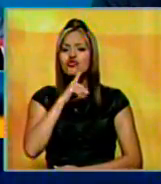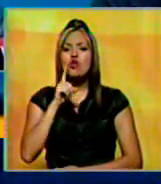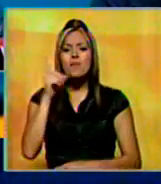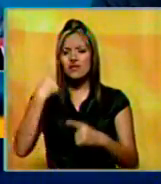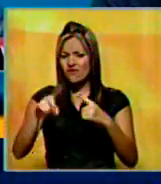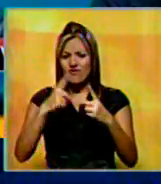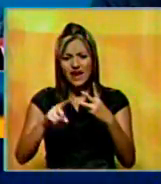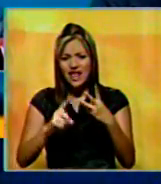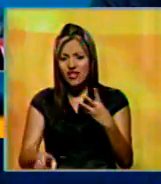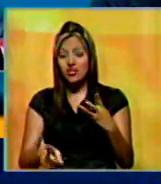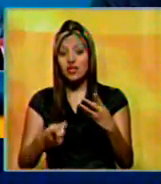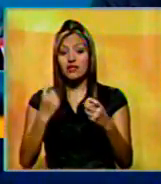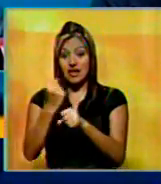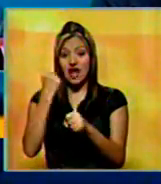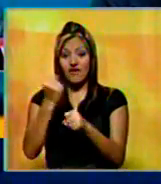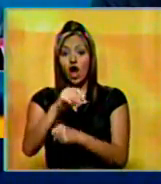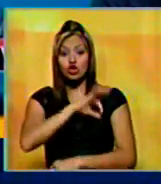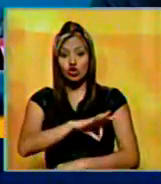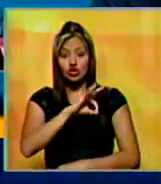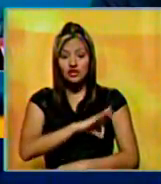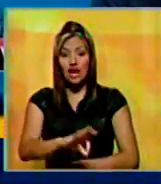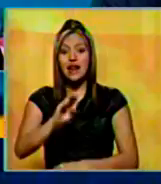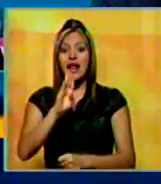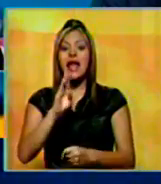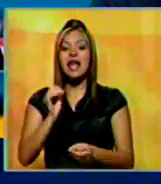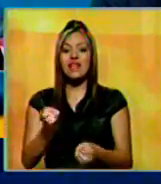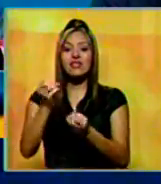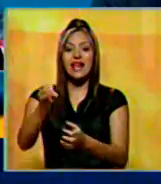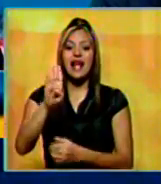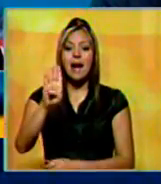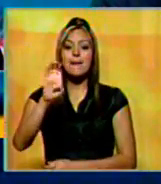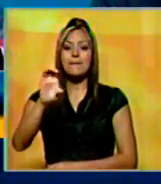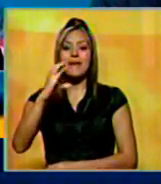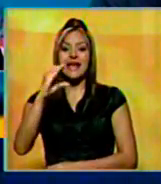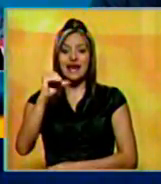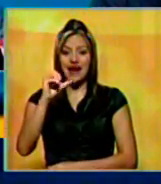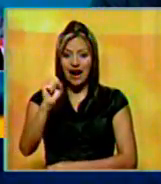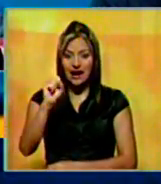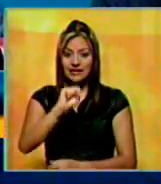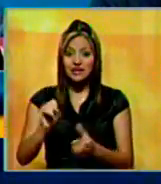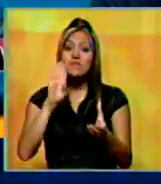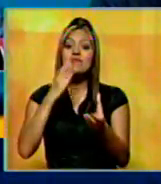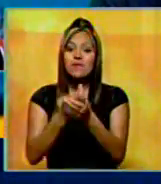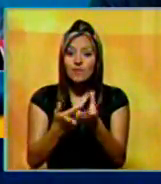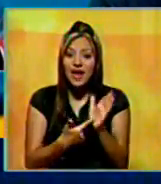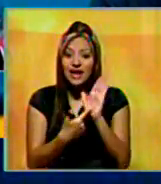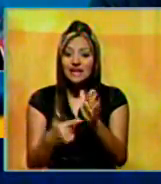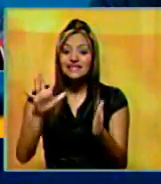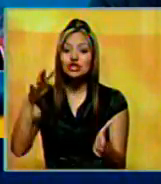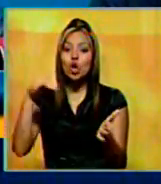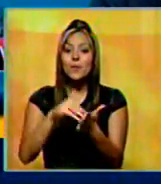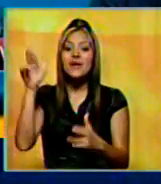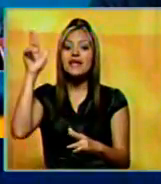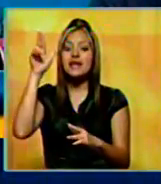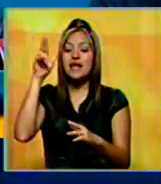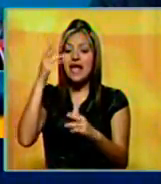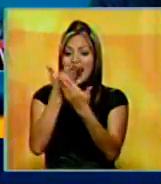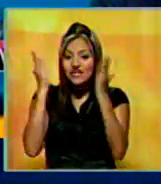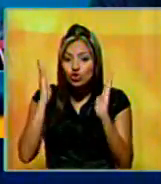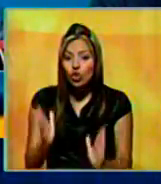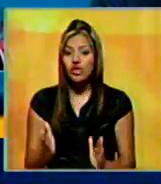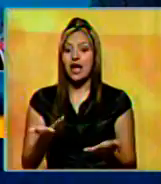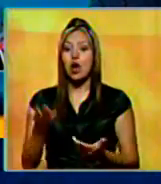beca Lozada, Jesús Enrique Lozada, que benefició a más de 5.000, actualmente a más de 5.000